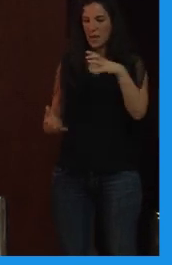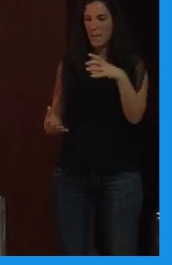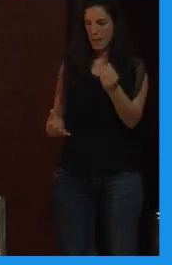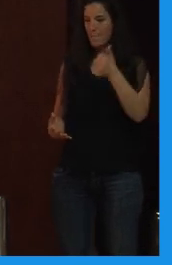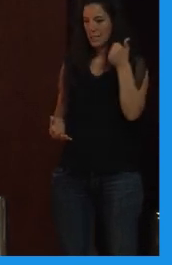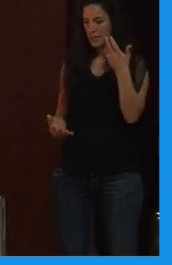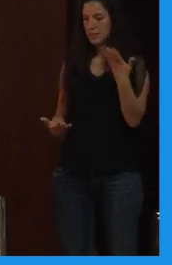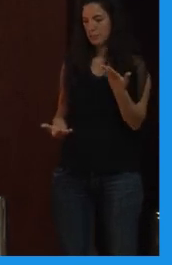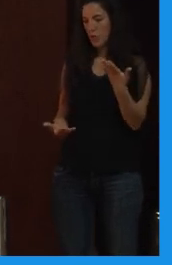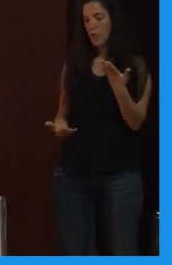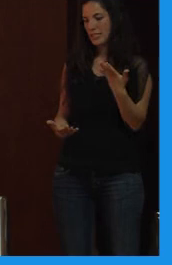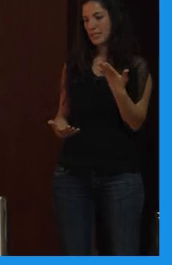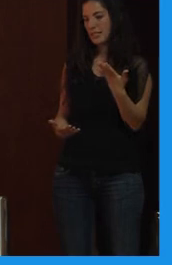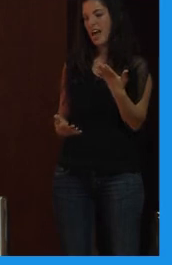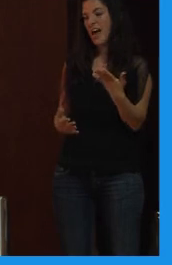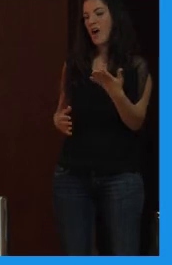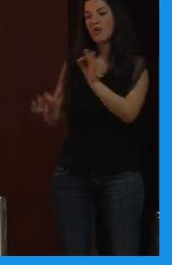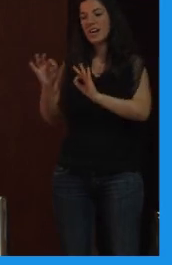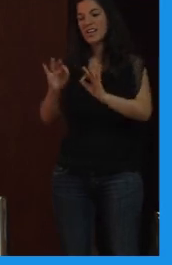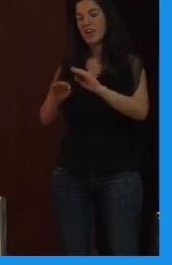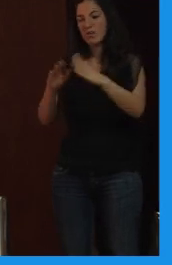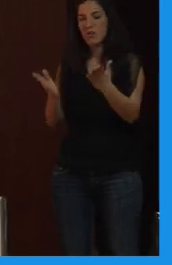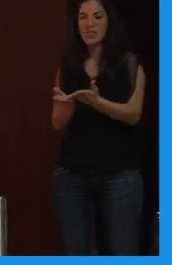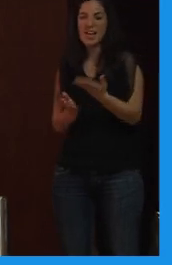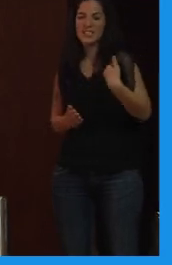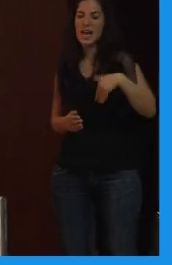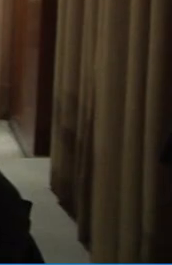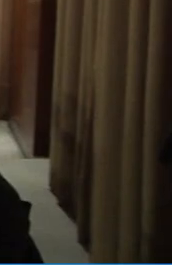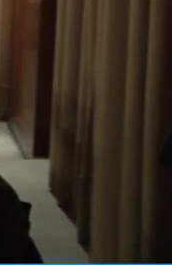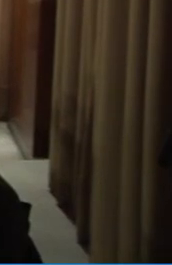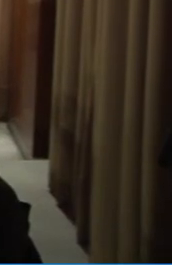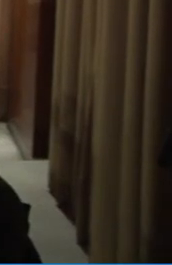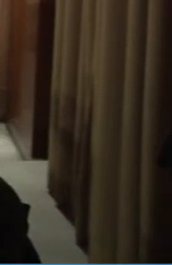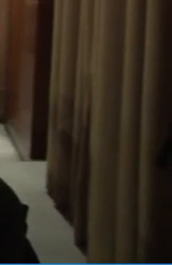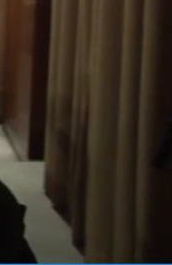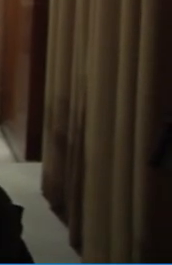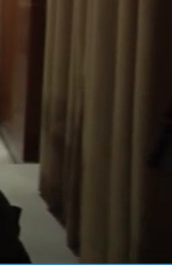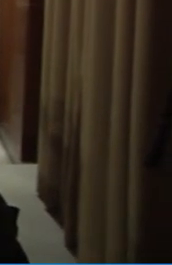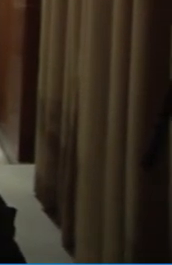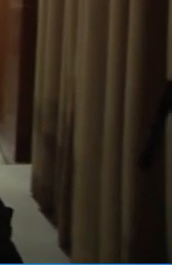establecido por la OMS. Pues nada, gracias por estar aquí. Y nada.